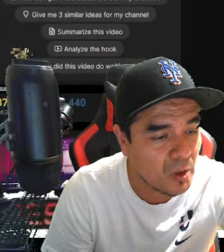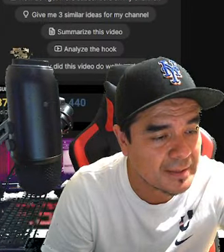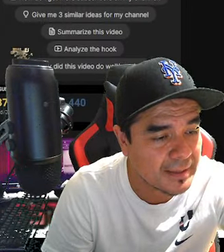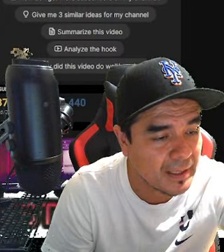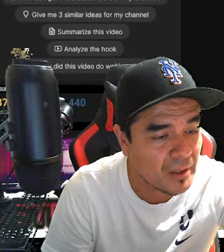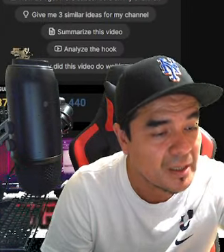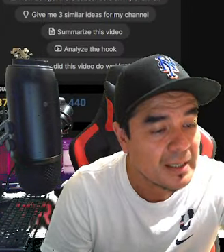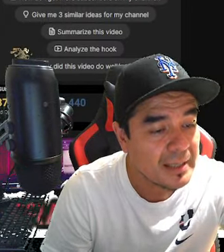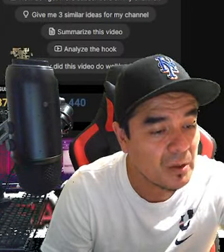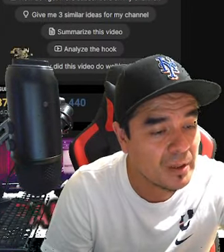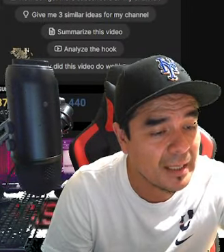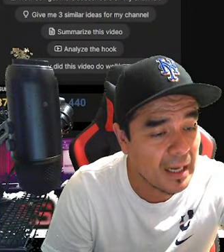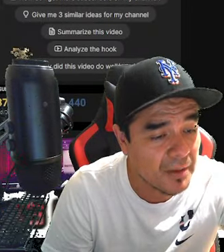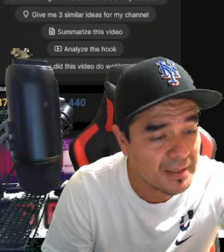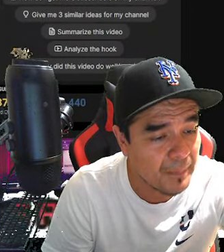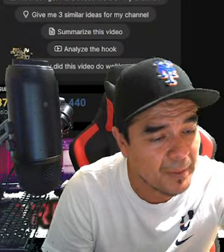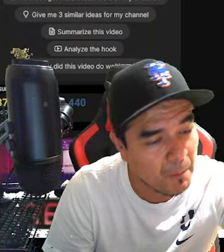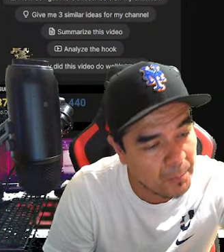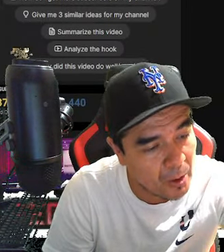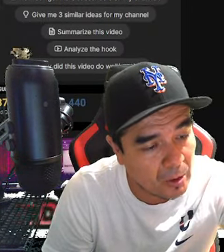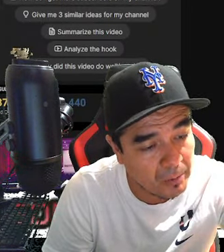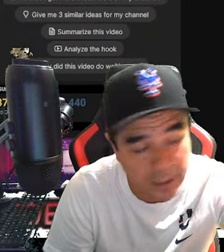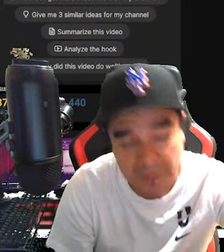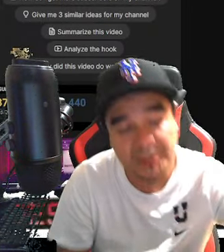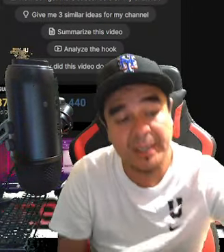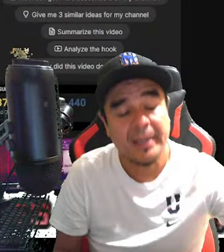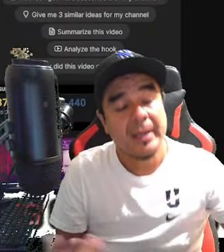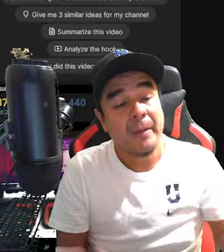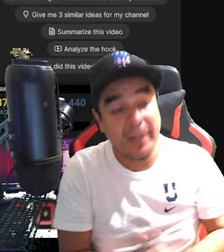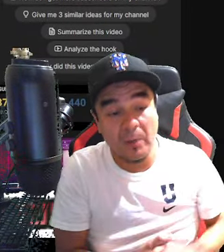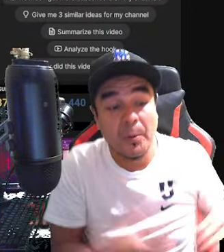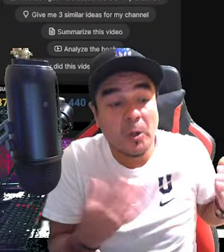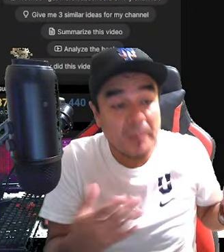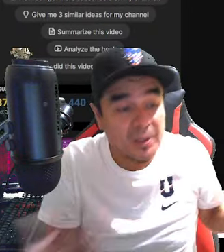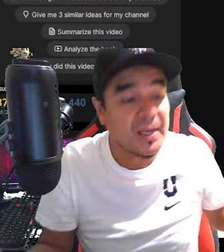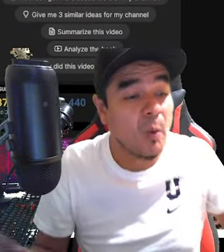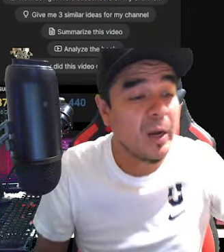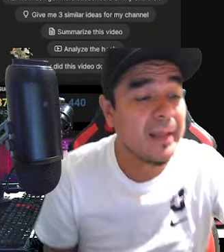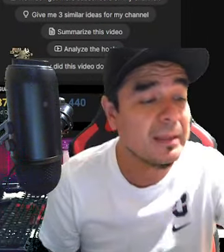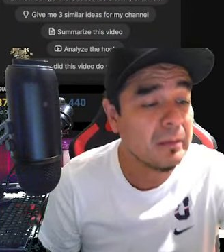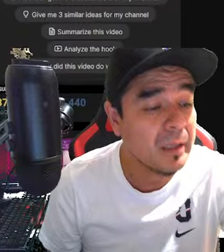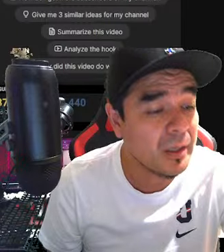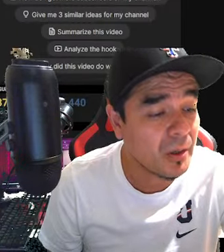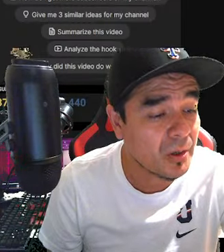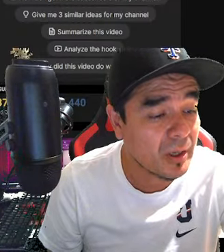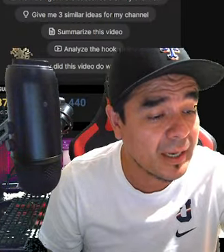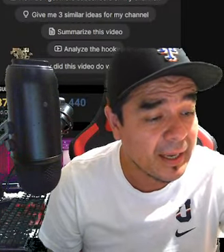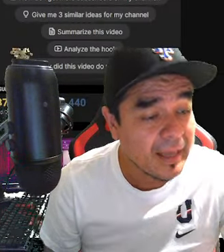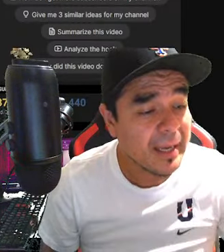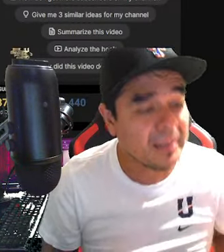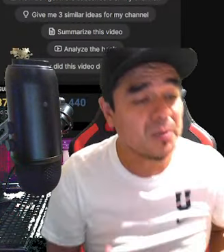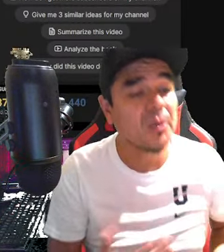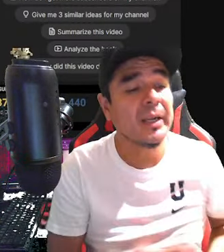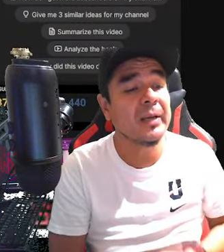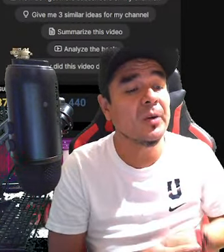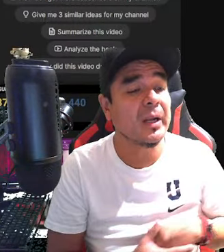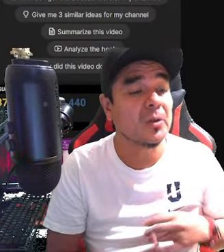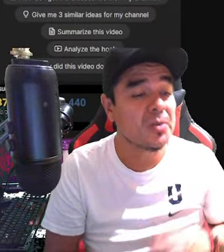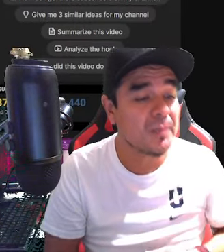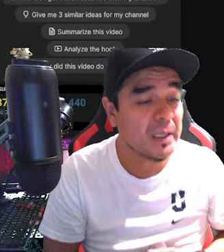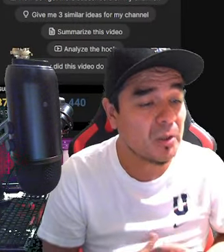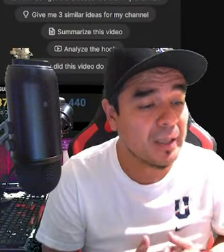y Julio Astillero saludan a la audiencia, pero poco. Bueno, sí, pero por lo menos se acuerdan. Y yo creo que ese es